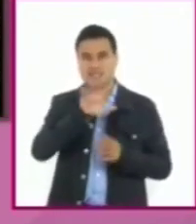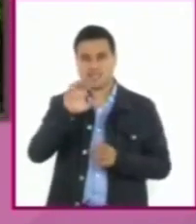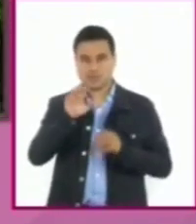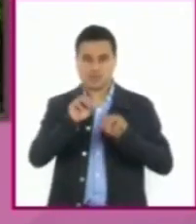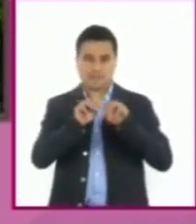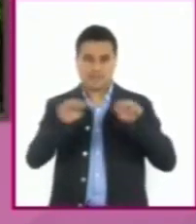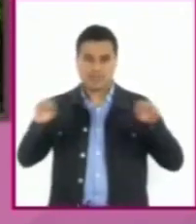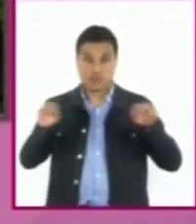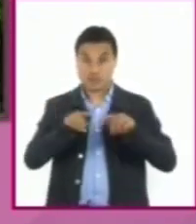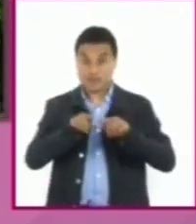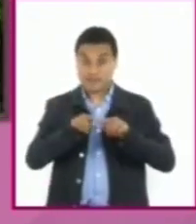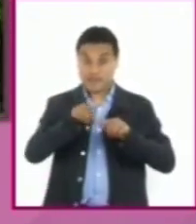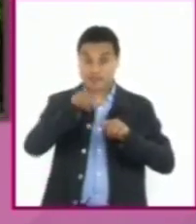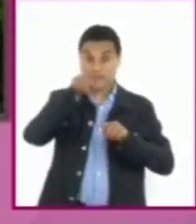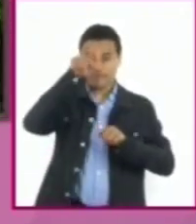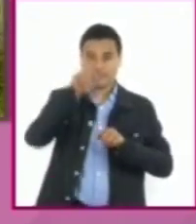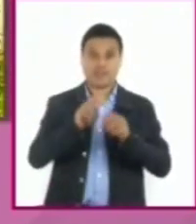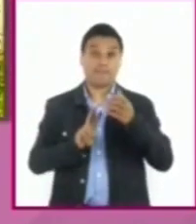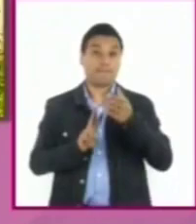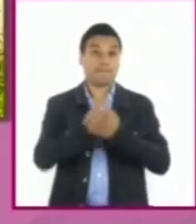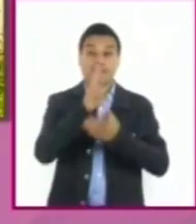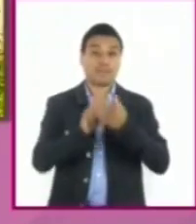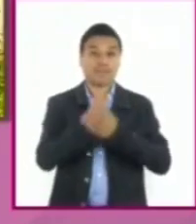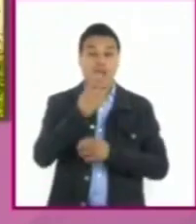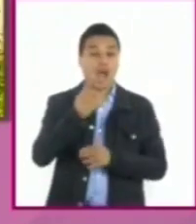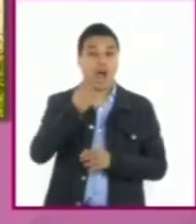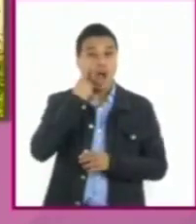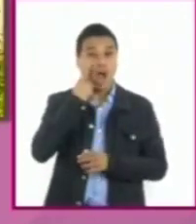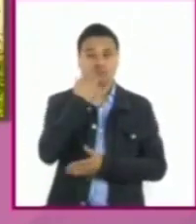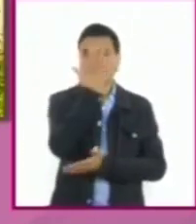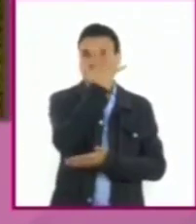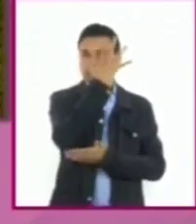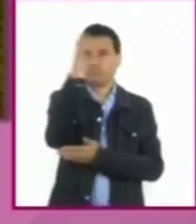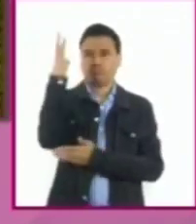nivel del mar, la vegetación predominante es bosque.